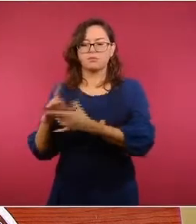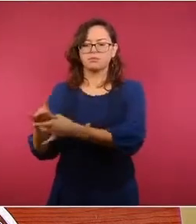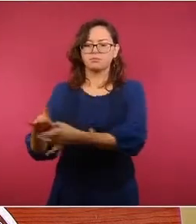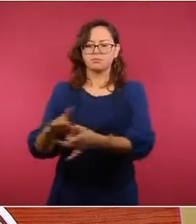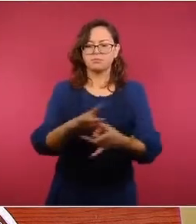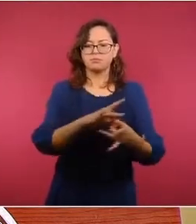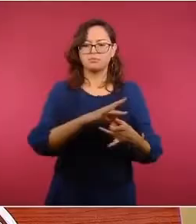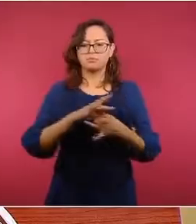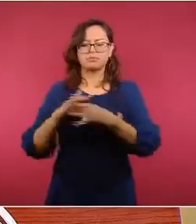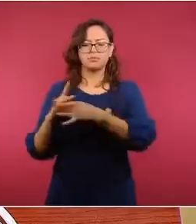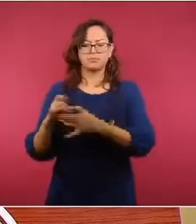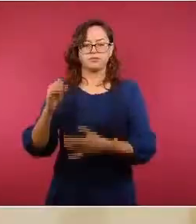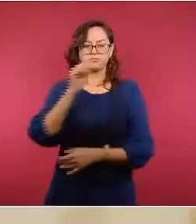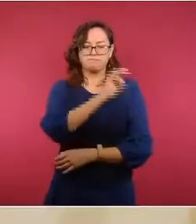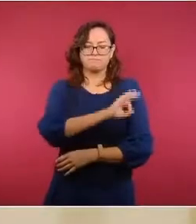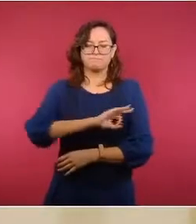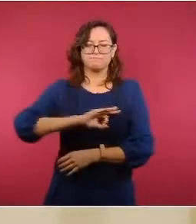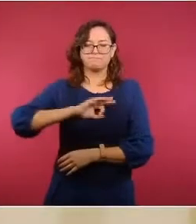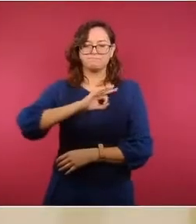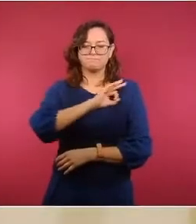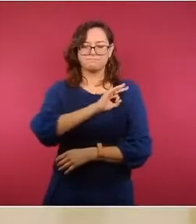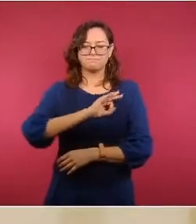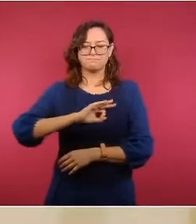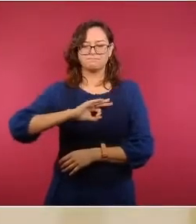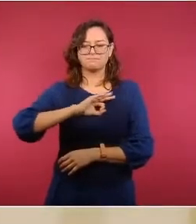un México con felicidad.